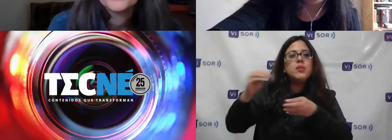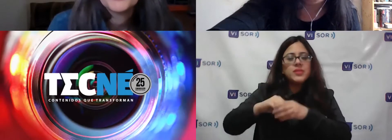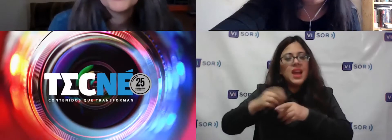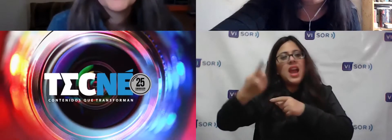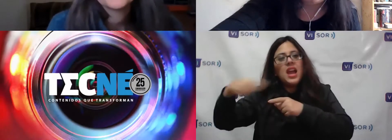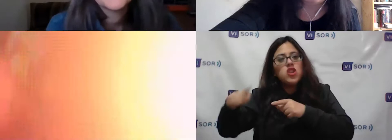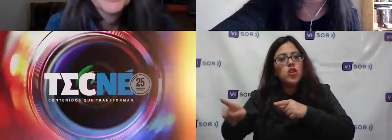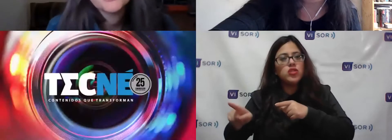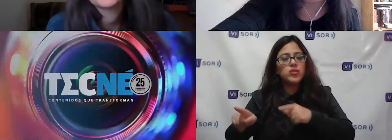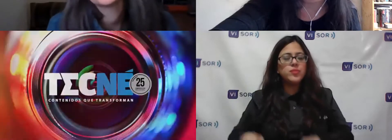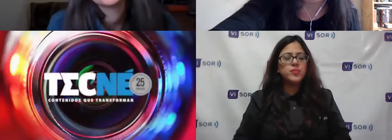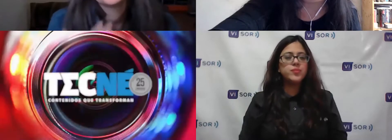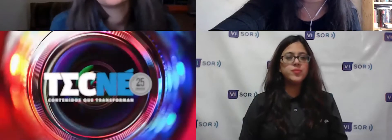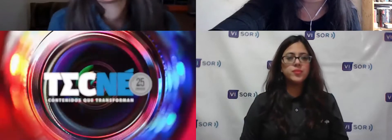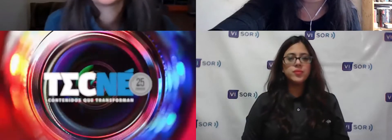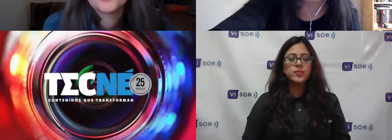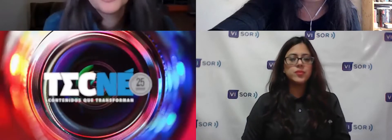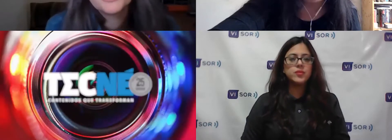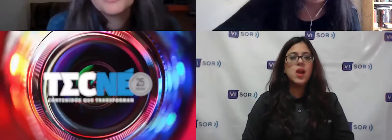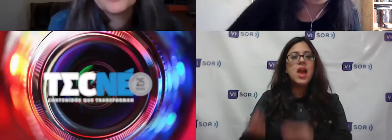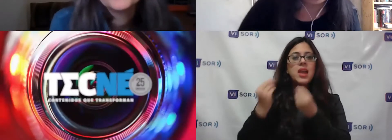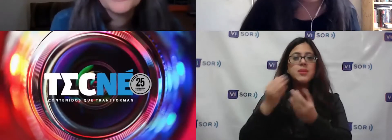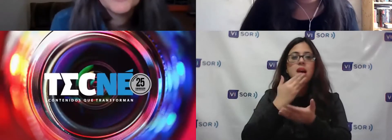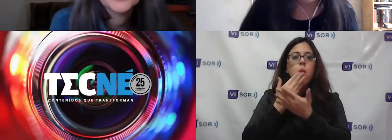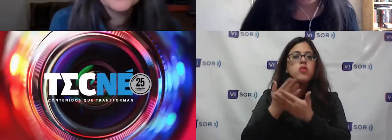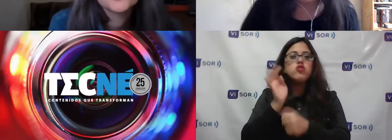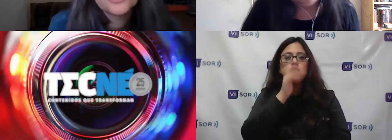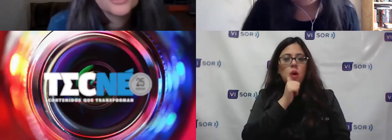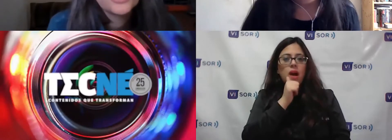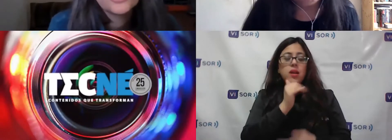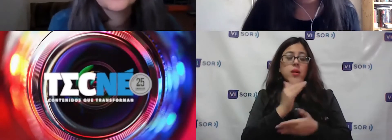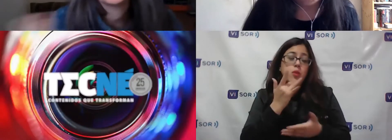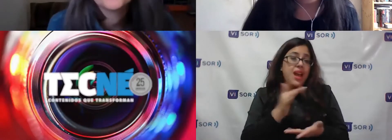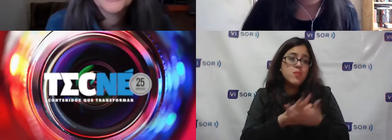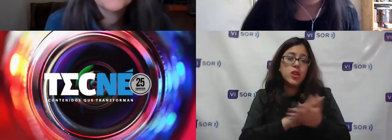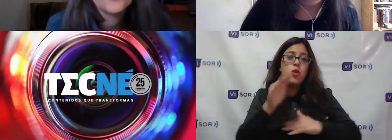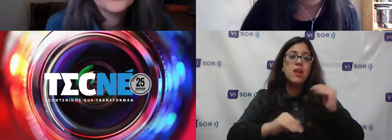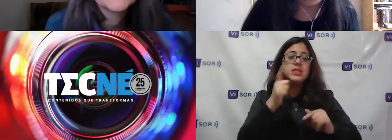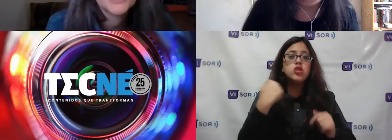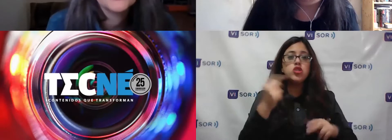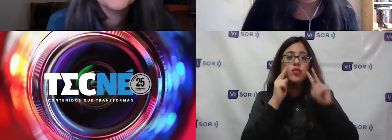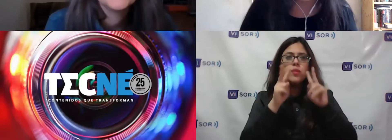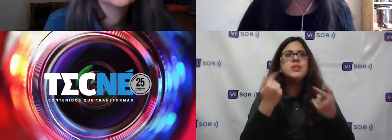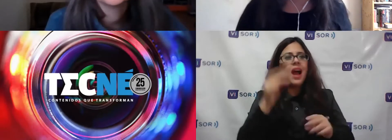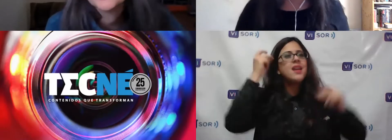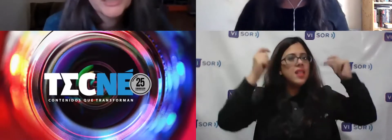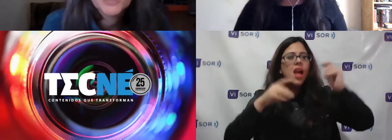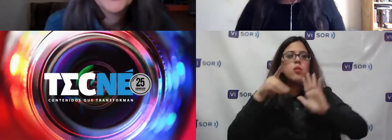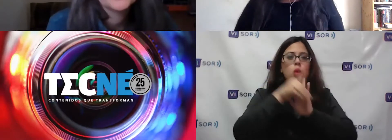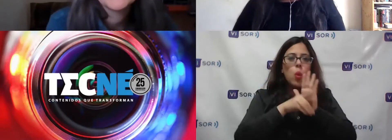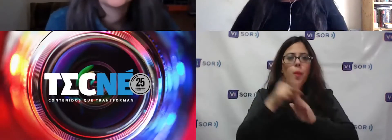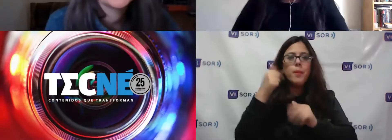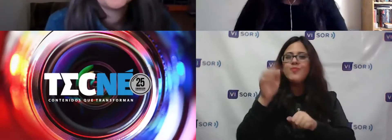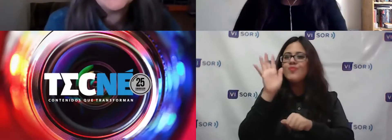y qué pasa cuando no ocurre eso es decir muchas veces nosotros nos encontramos con una idea documental y no tenemos